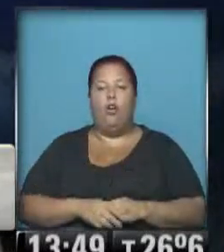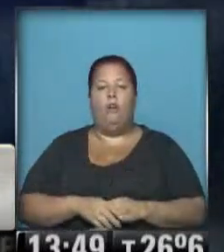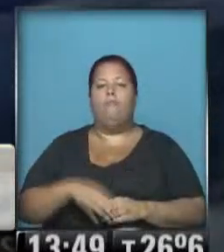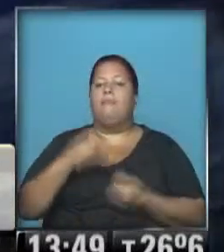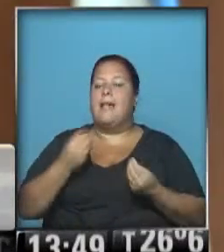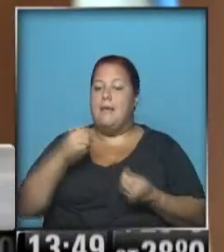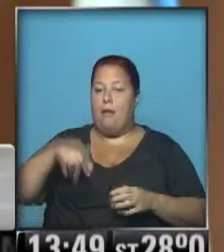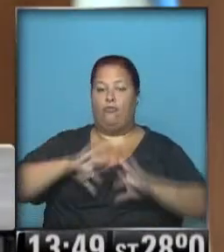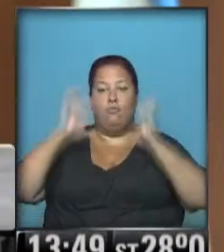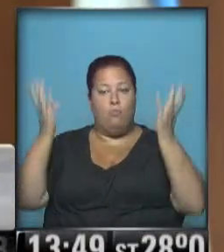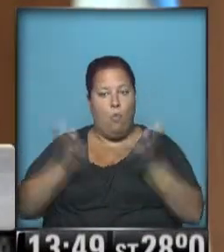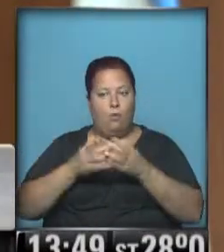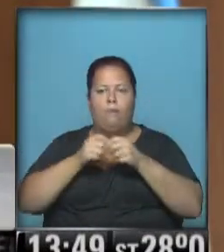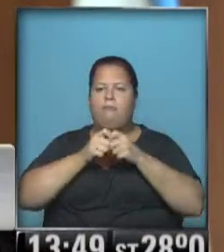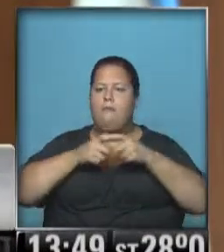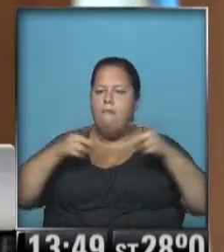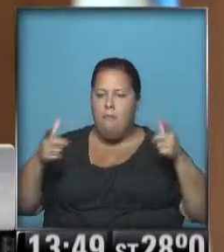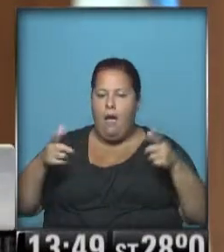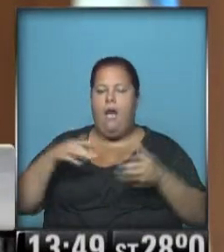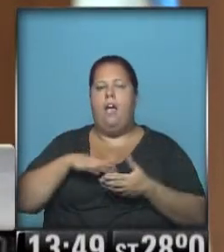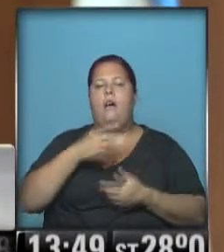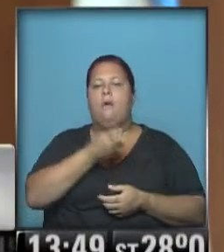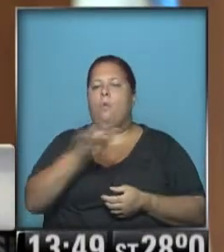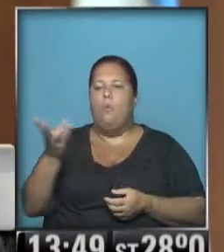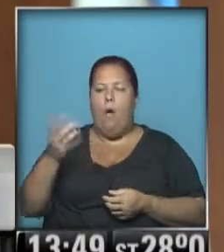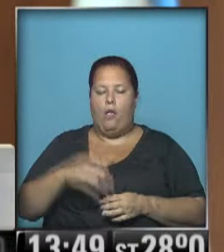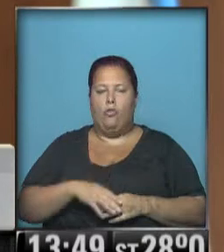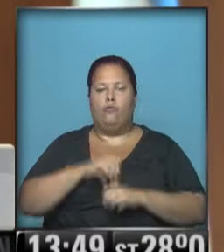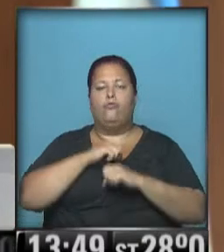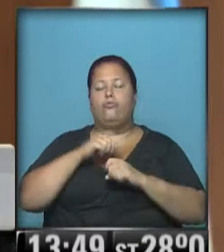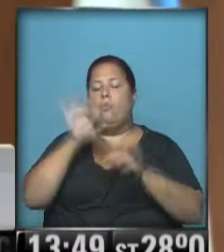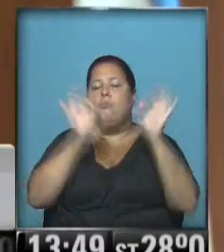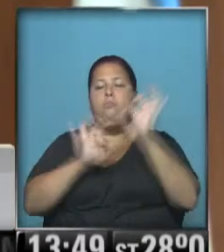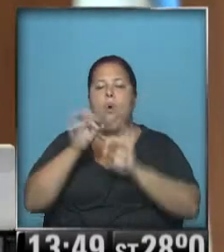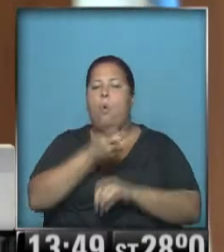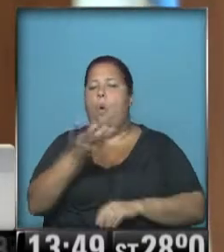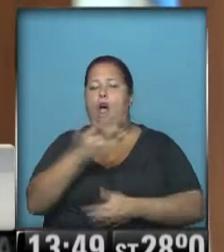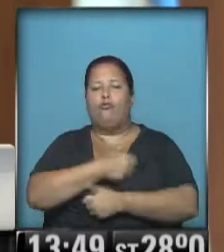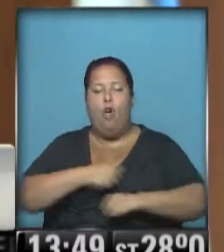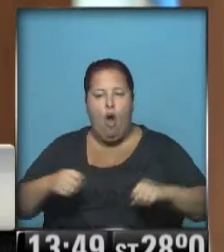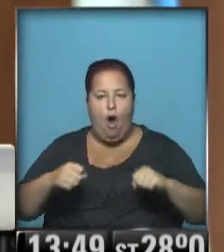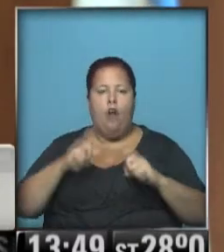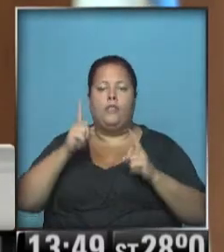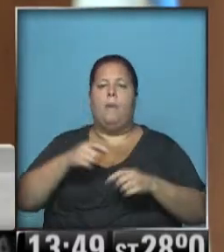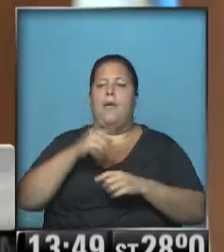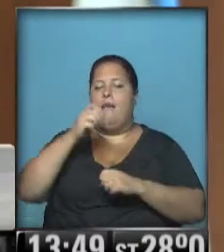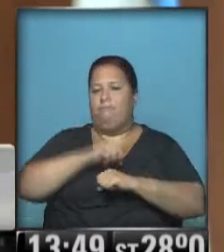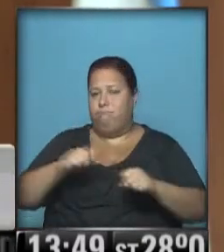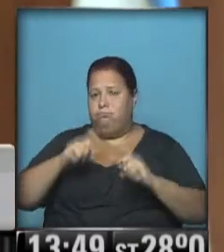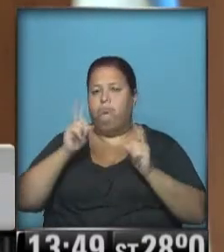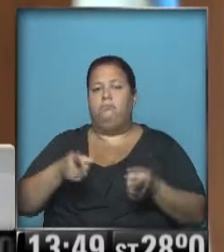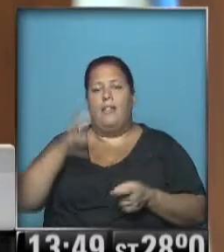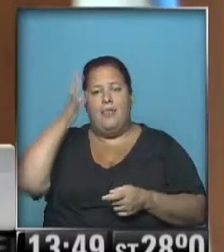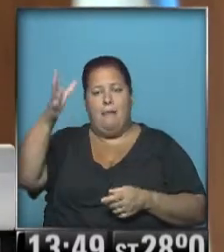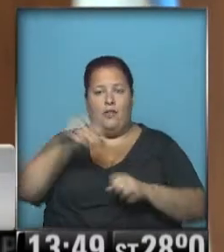está sucediendo en todo el mundo, un incremento en la cantidad de en el porcentaje de obesidad y de sobrepeso, es decir, de